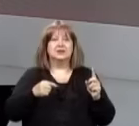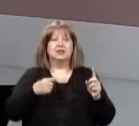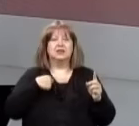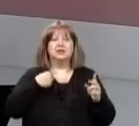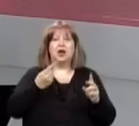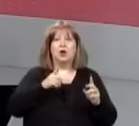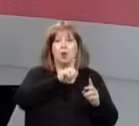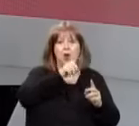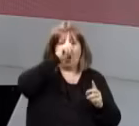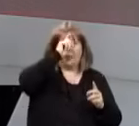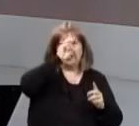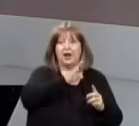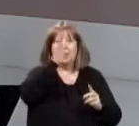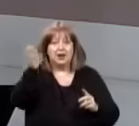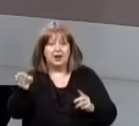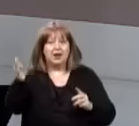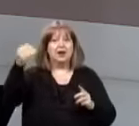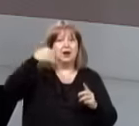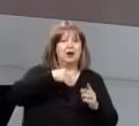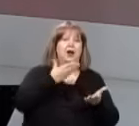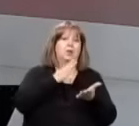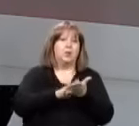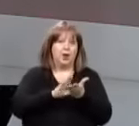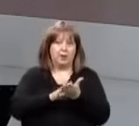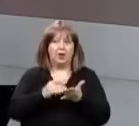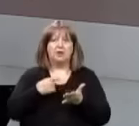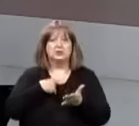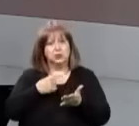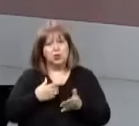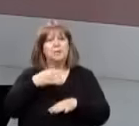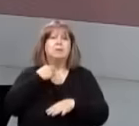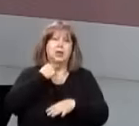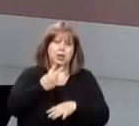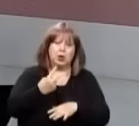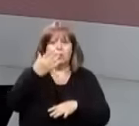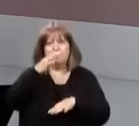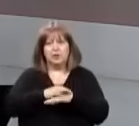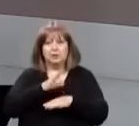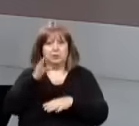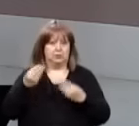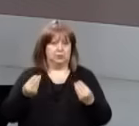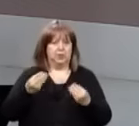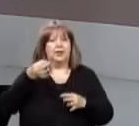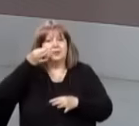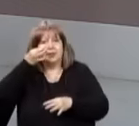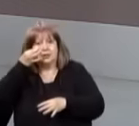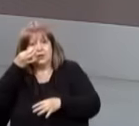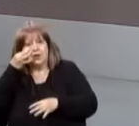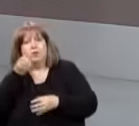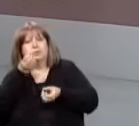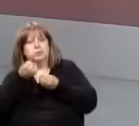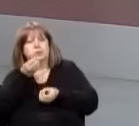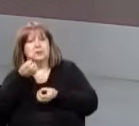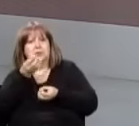los hospitales, ¿no? O sea, como que no coincidían. A las pruebas. Y sumado a lo que muchos testigos refutaron de lo que ellas habían